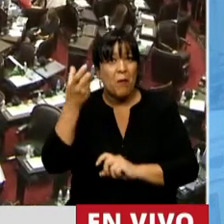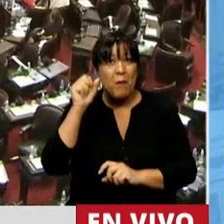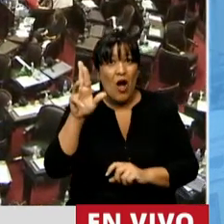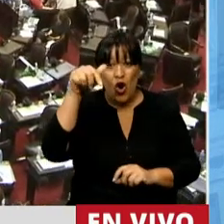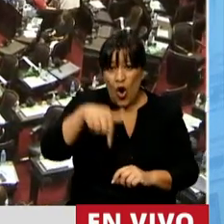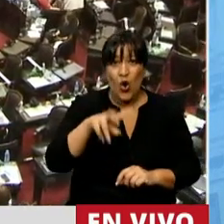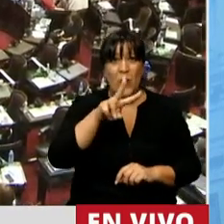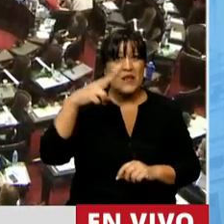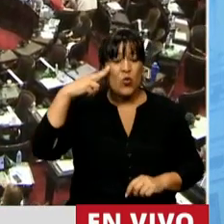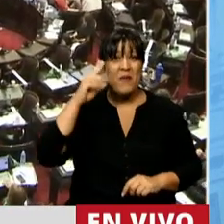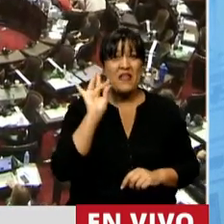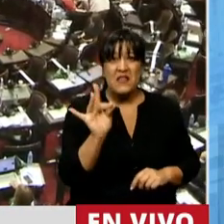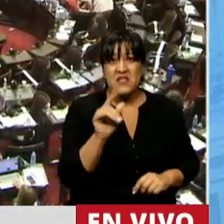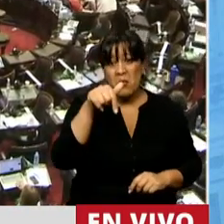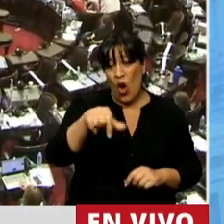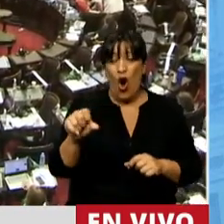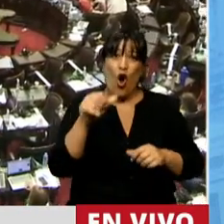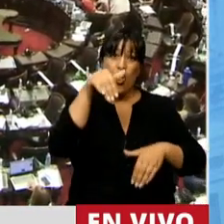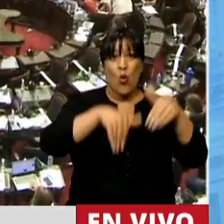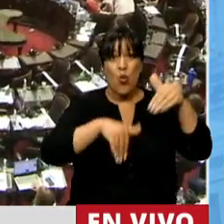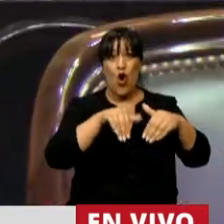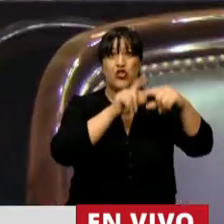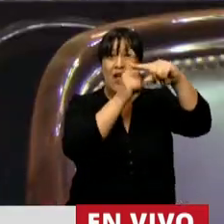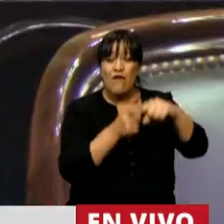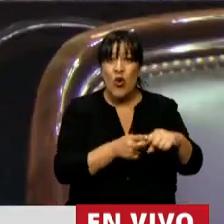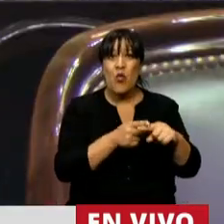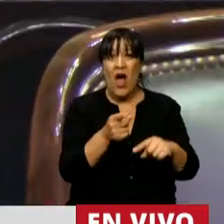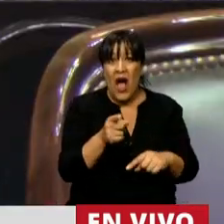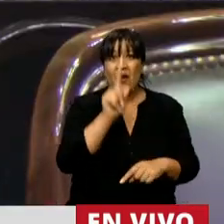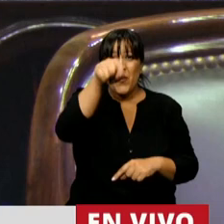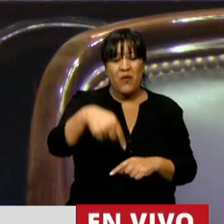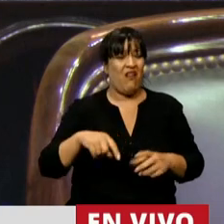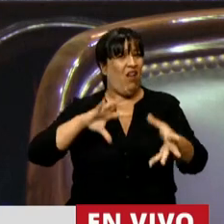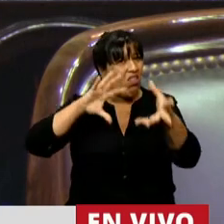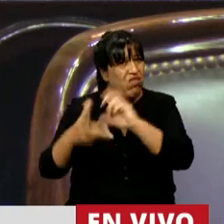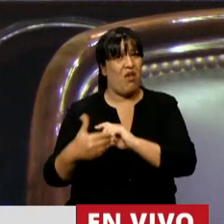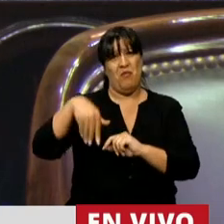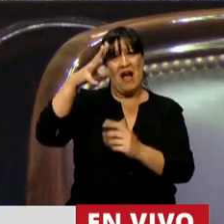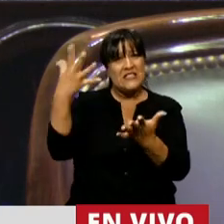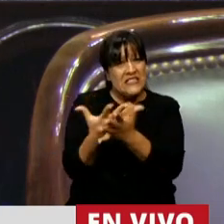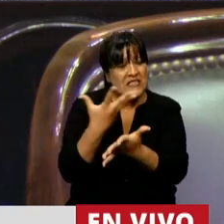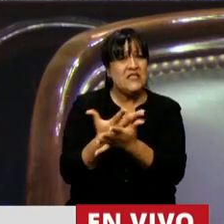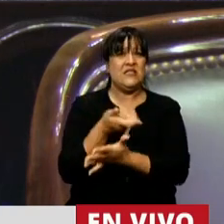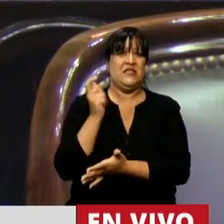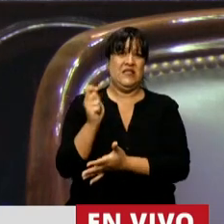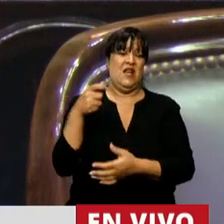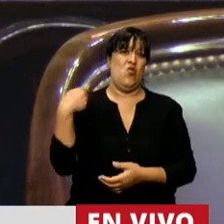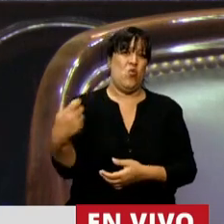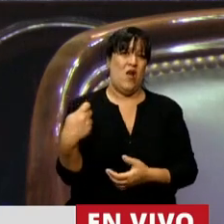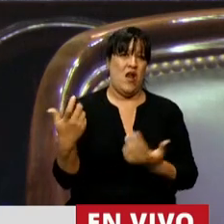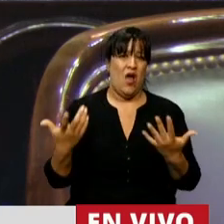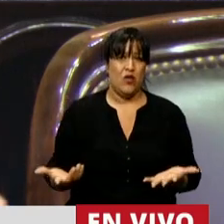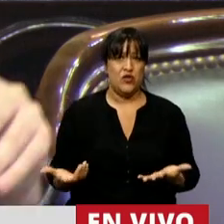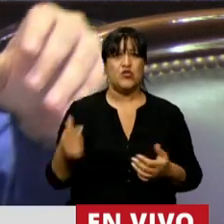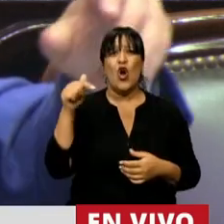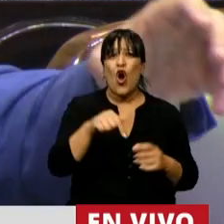diciembre votemos una fórmula que va a perjudicar y que va a profundizar esa caída del haber jubilatorio.